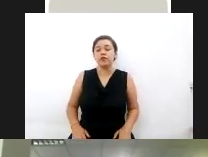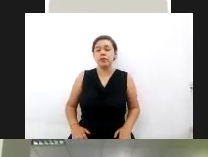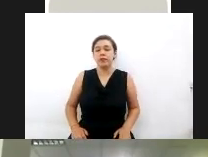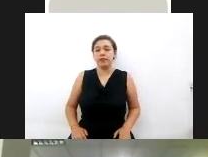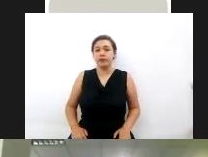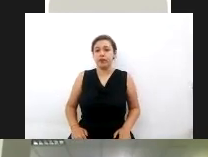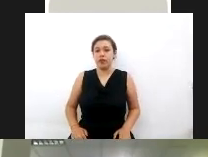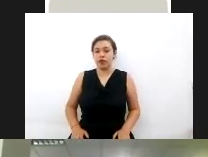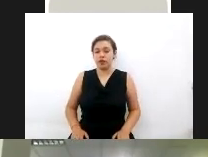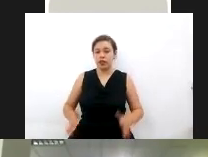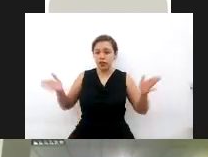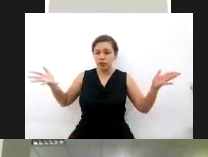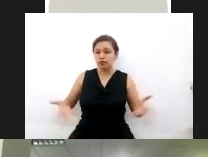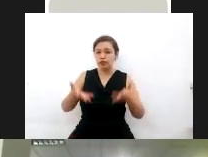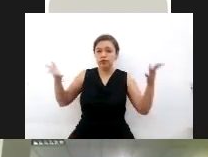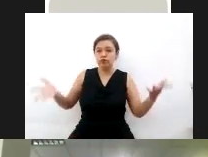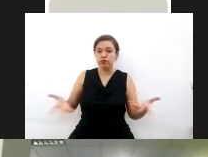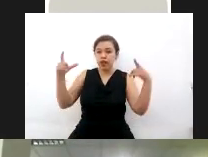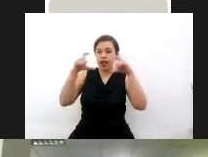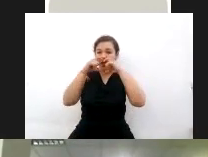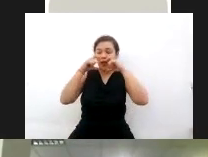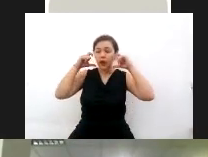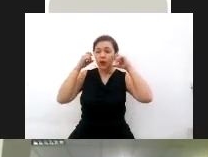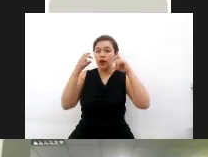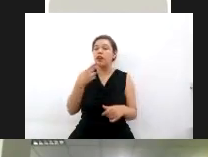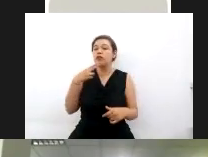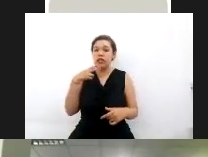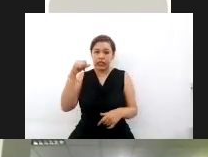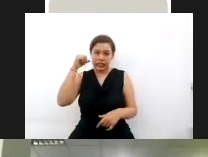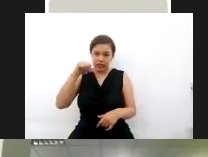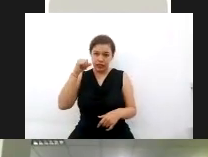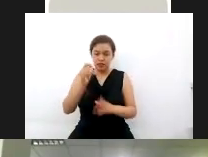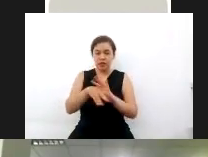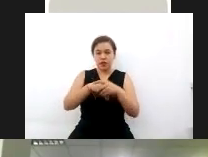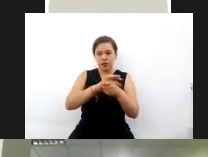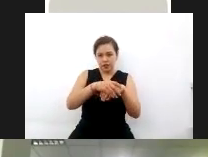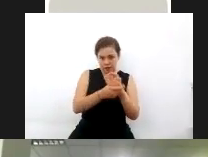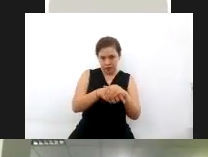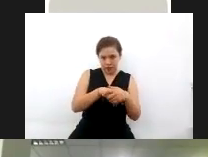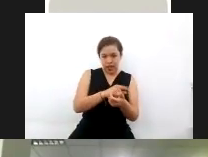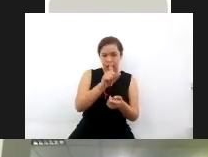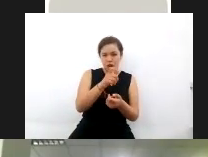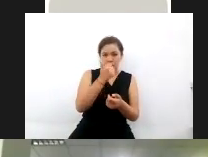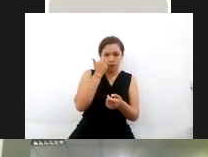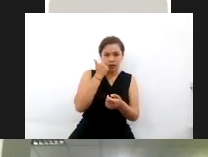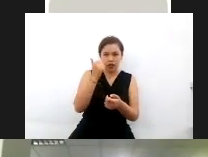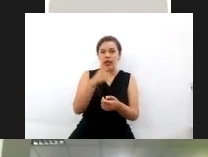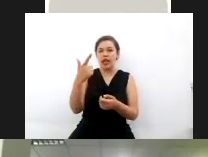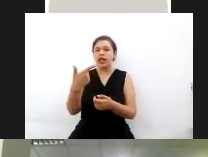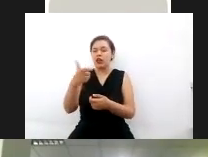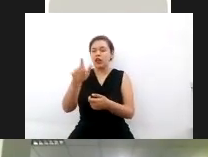El que va a promover el uso de cubrebocas en todo momento, el lavado de manos, la desinfección,